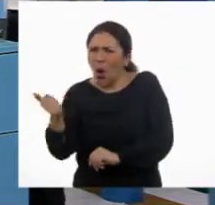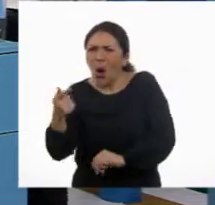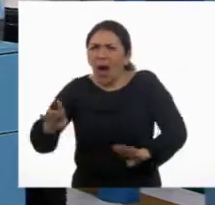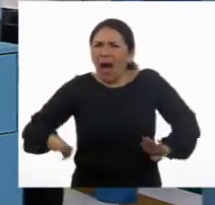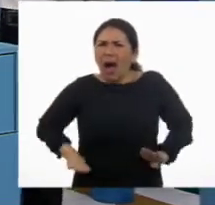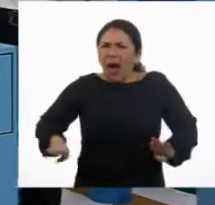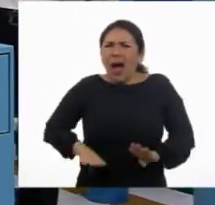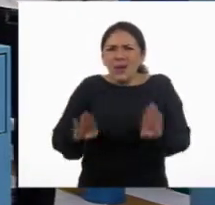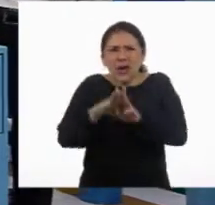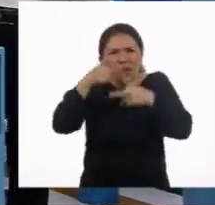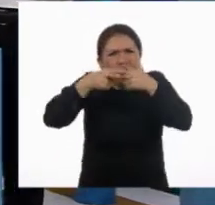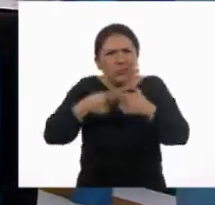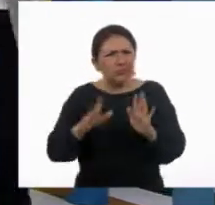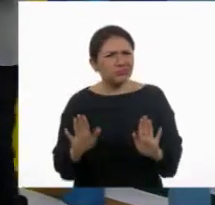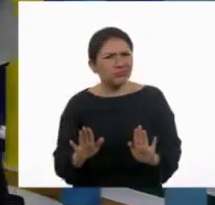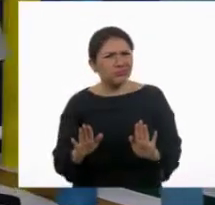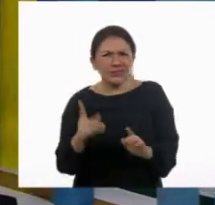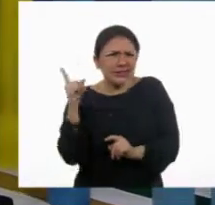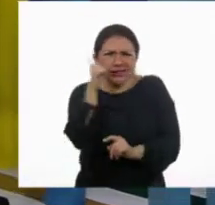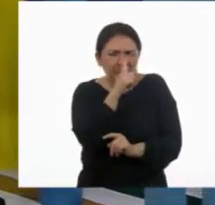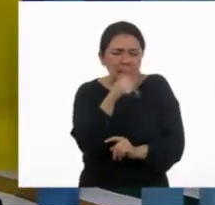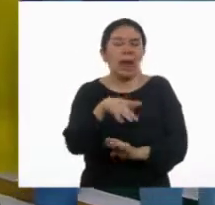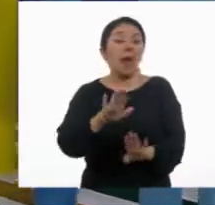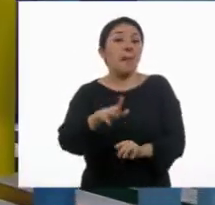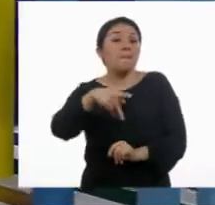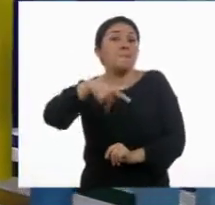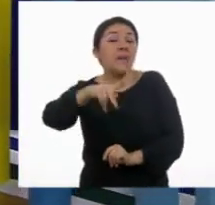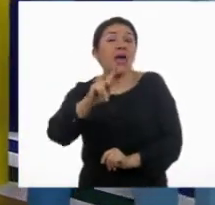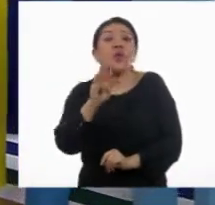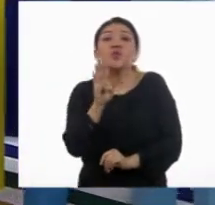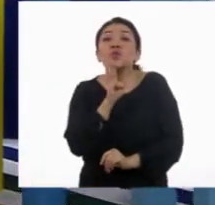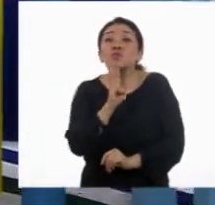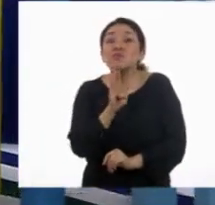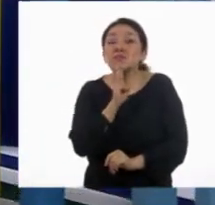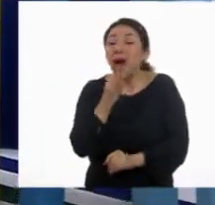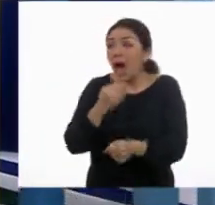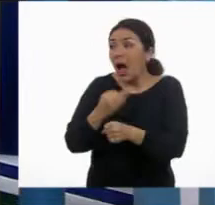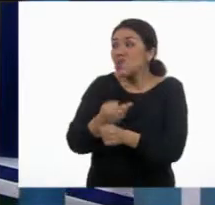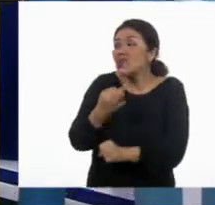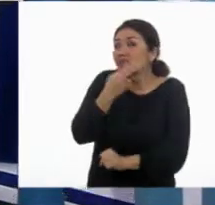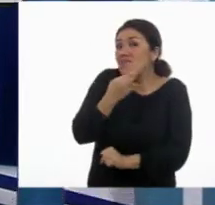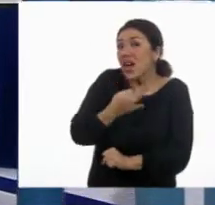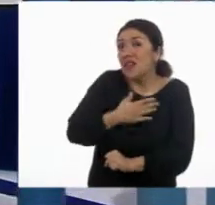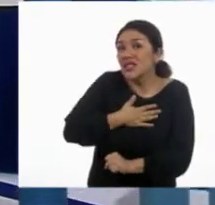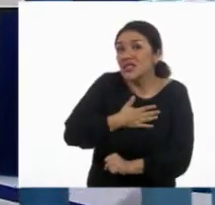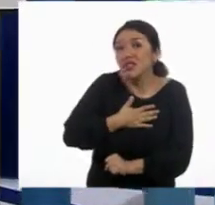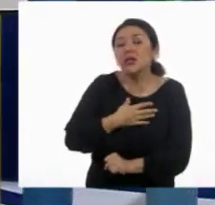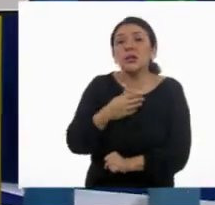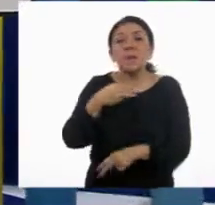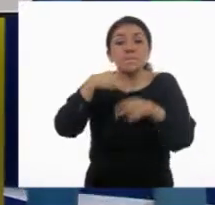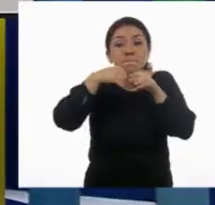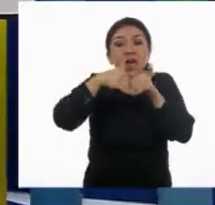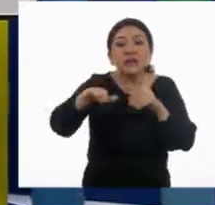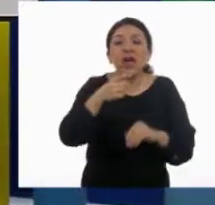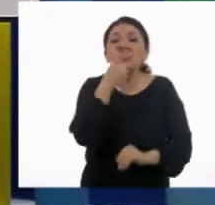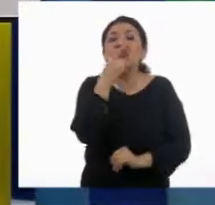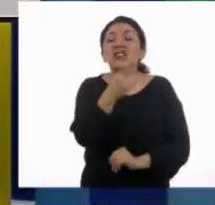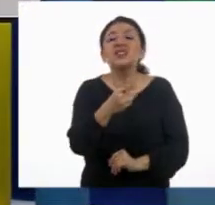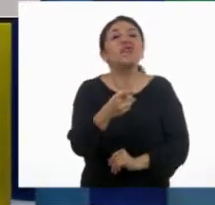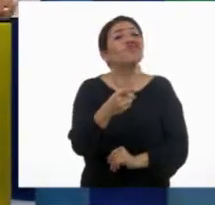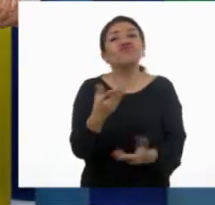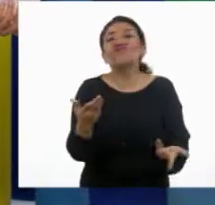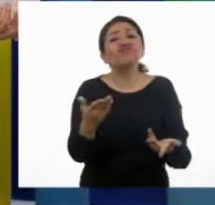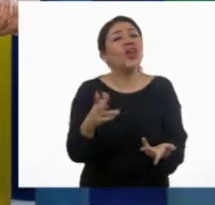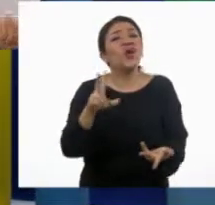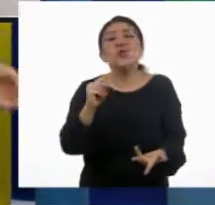para medir. Pero tu mamá me acaba de avisar y mandar un mensaje diciéndome que